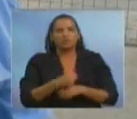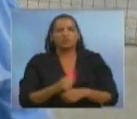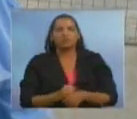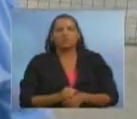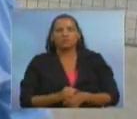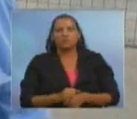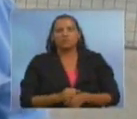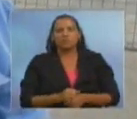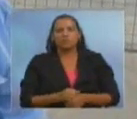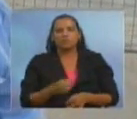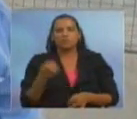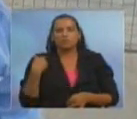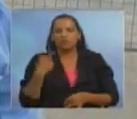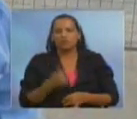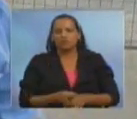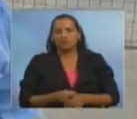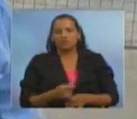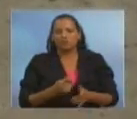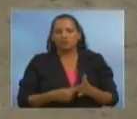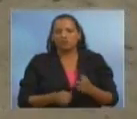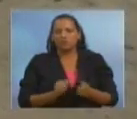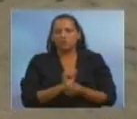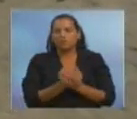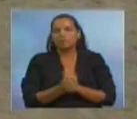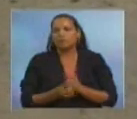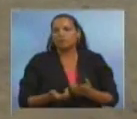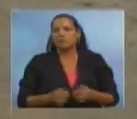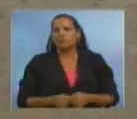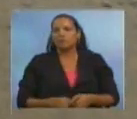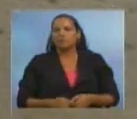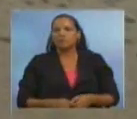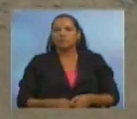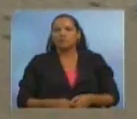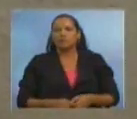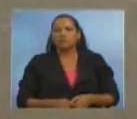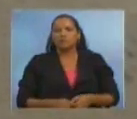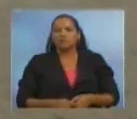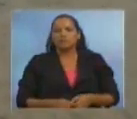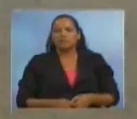y tenía que darse esta situación. Luis Guerra, Telecosta.